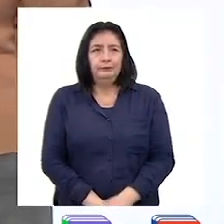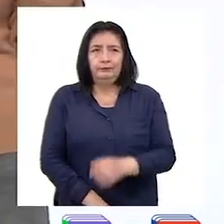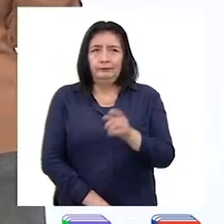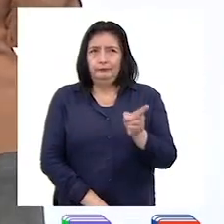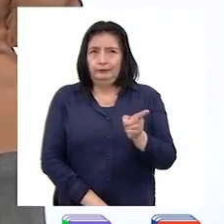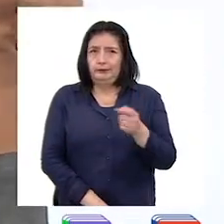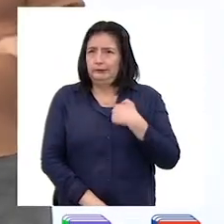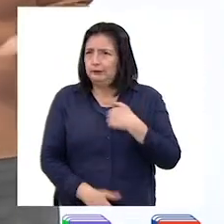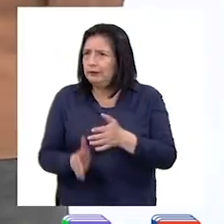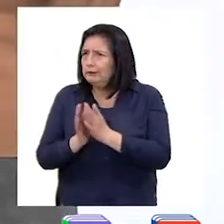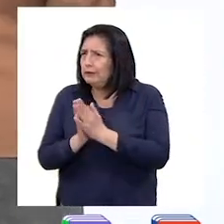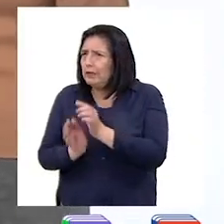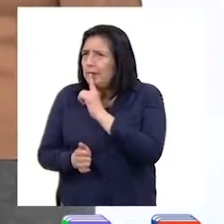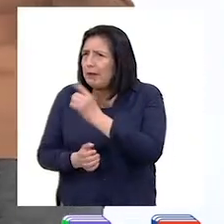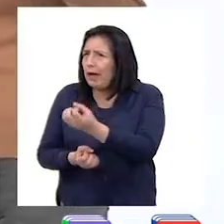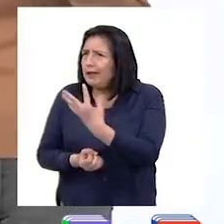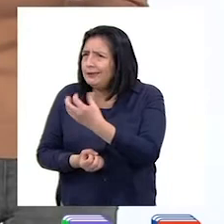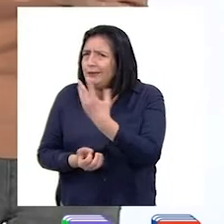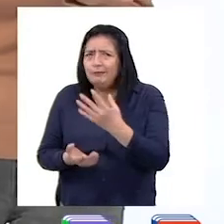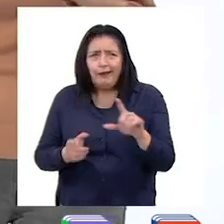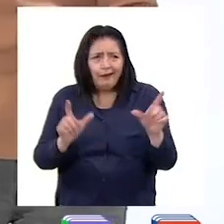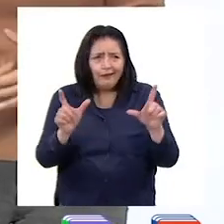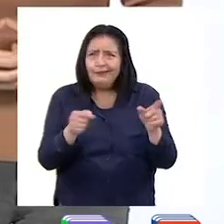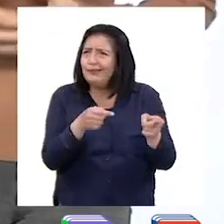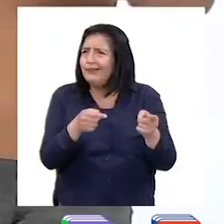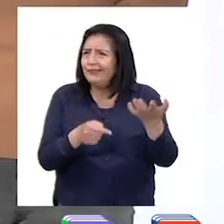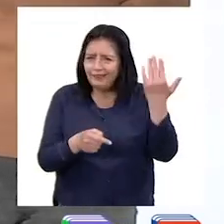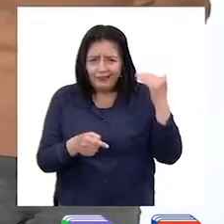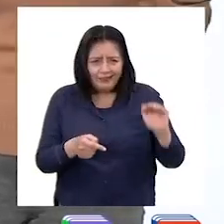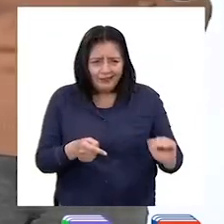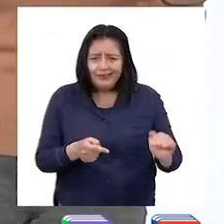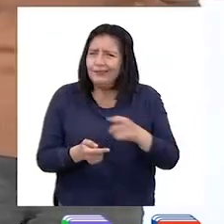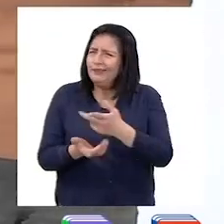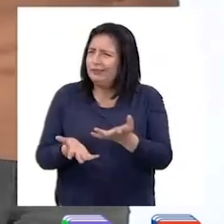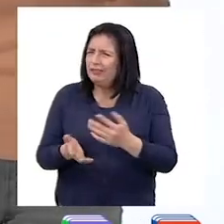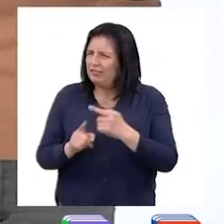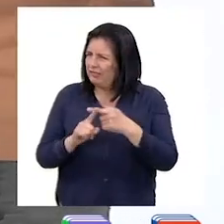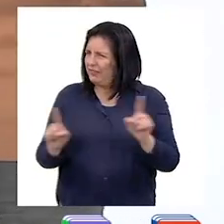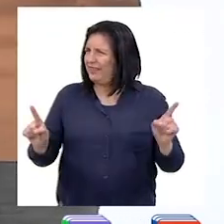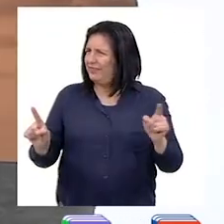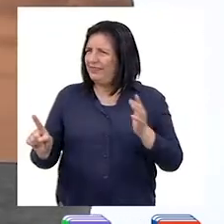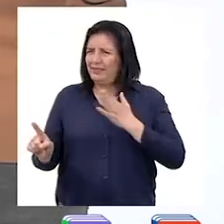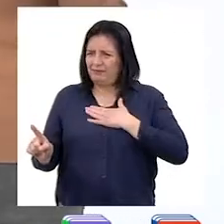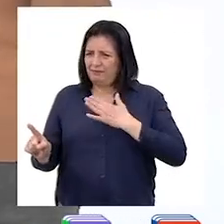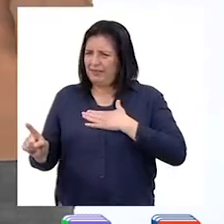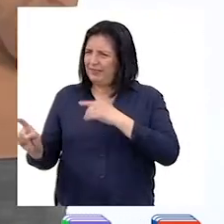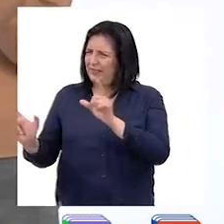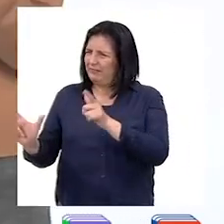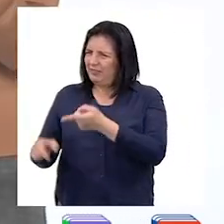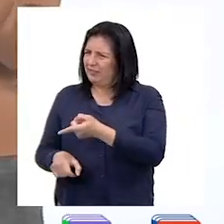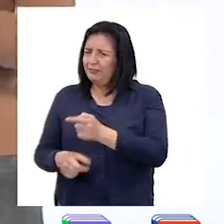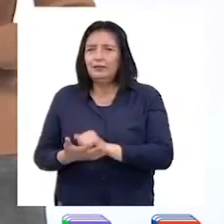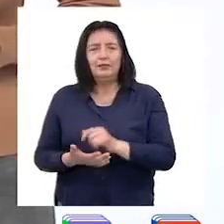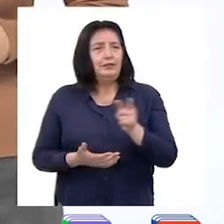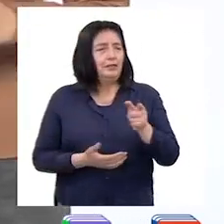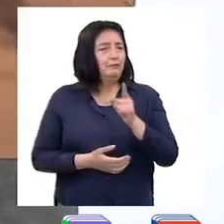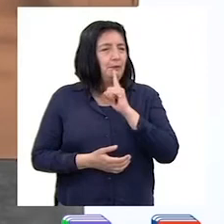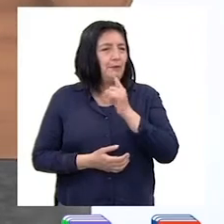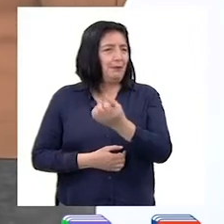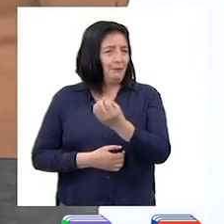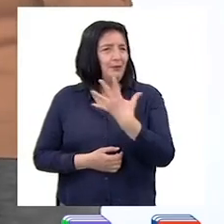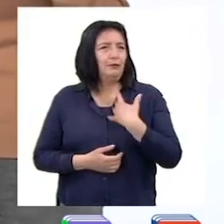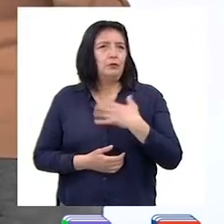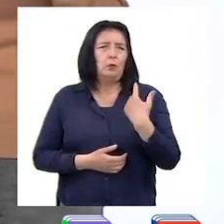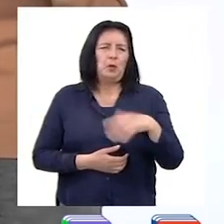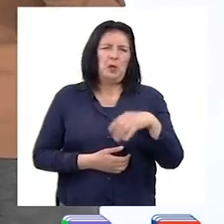Le pedí a mi papá que me contara más sobre su tele de niño, ya que parecía tan diferente del mío. Y él me comentó